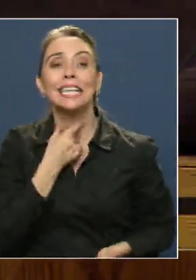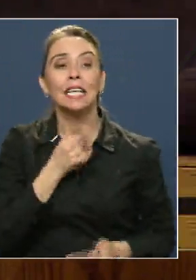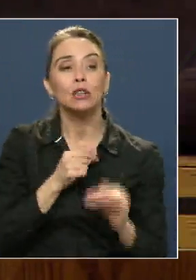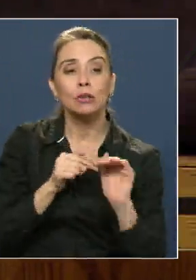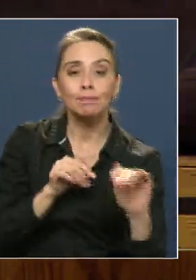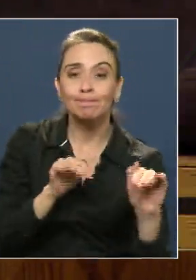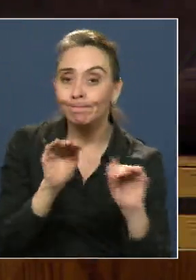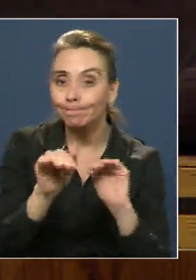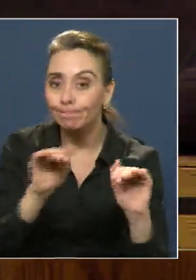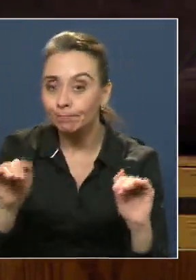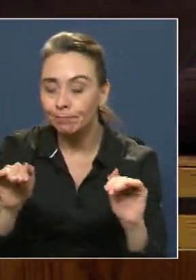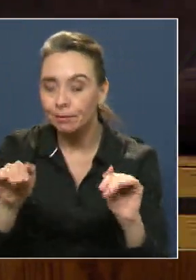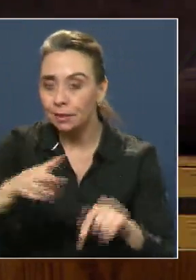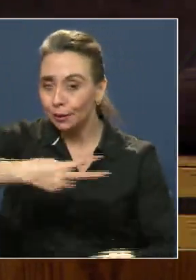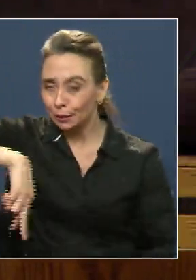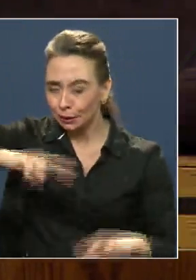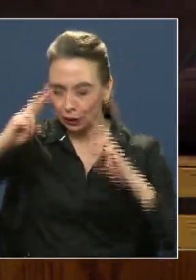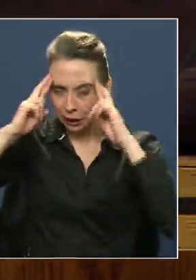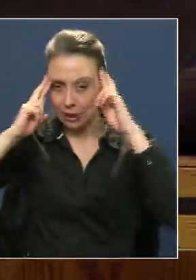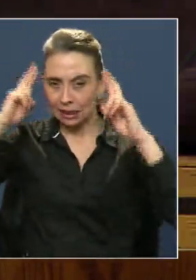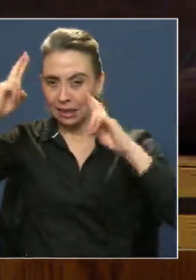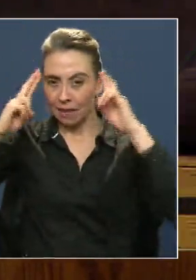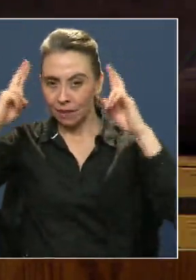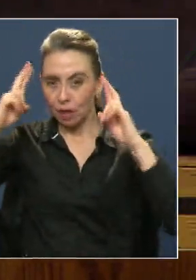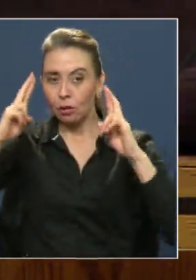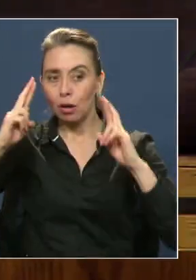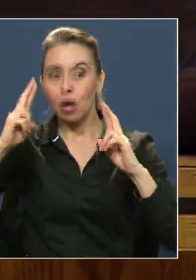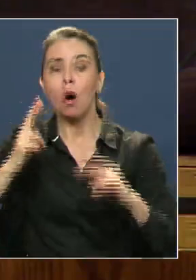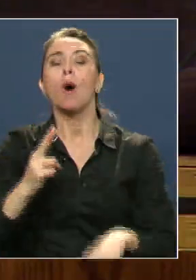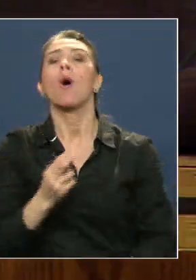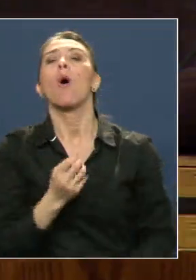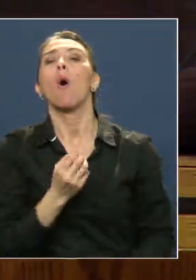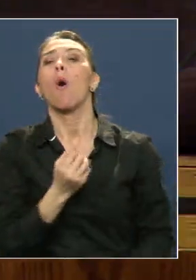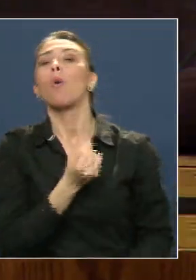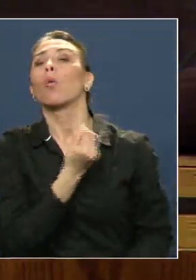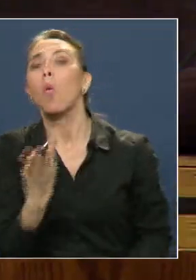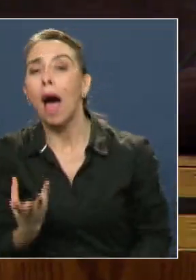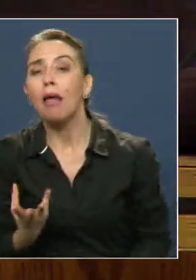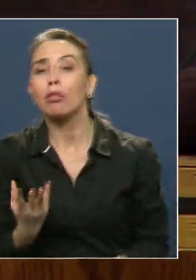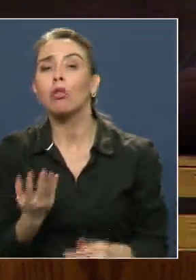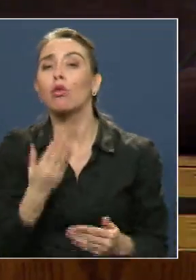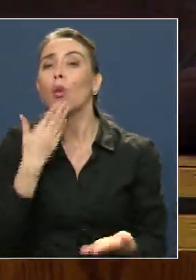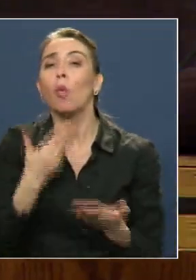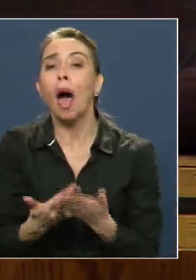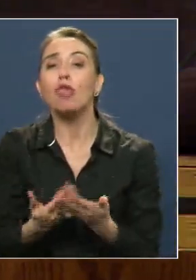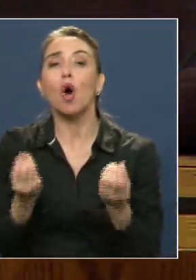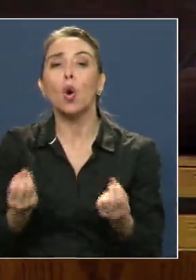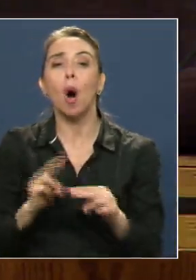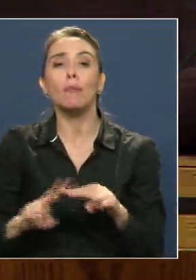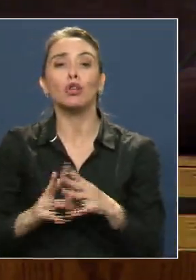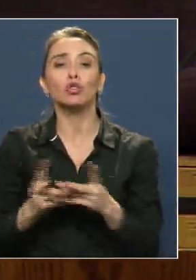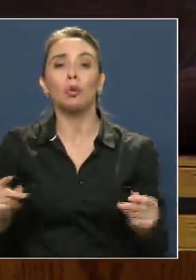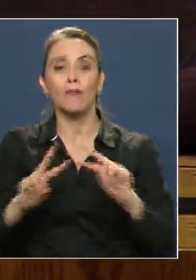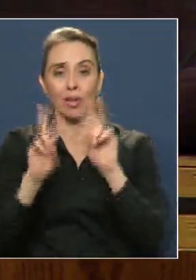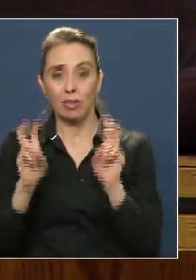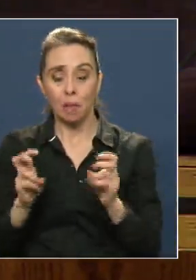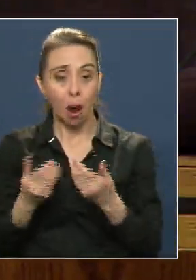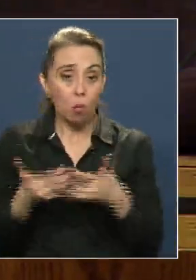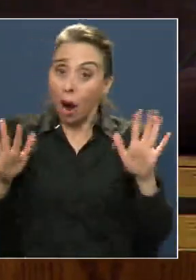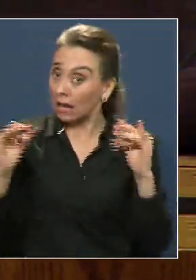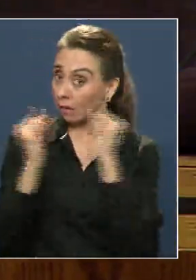poco a una reflexión más general. ¿Cuándo y cómo resolvemos estos temas? No es de cualquier